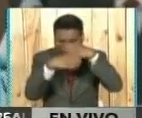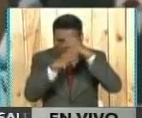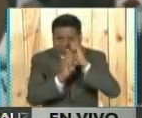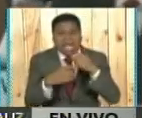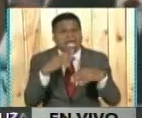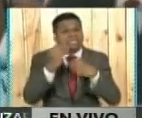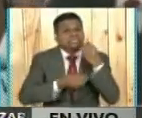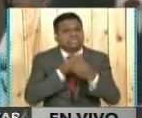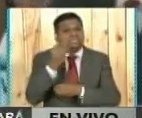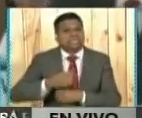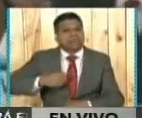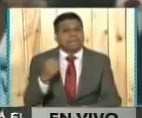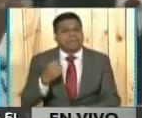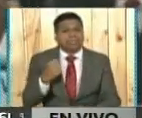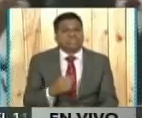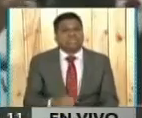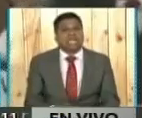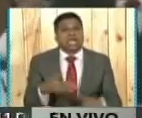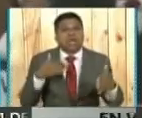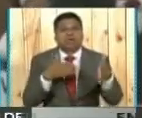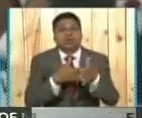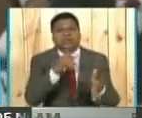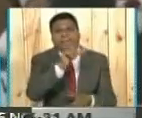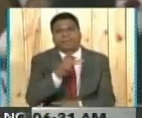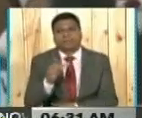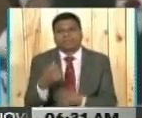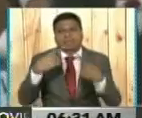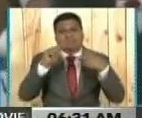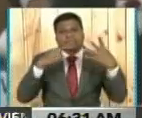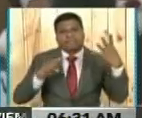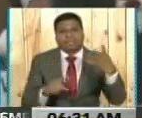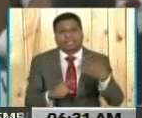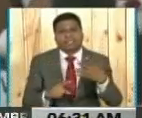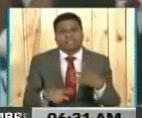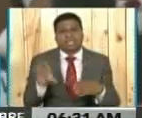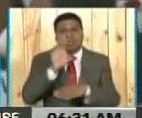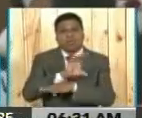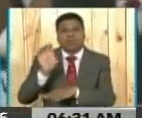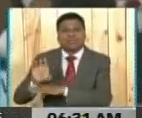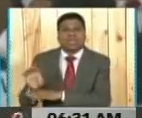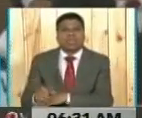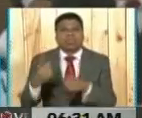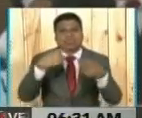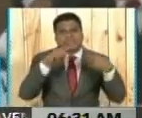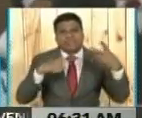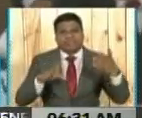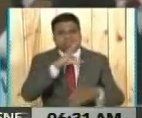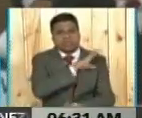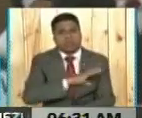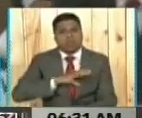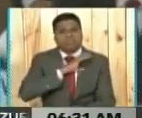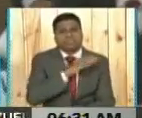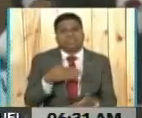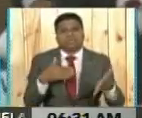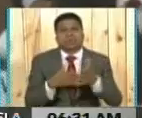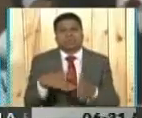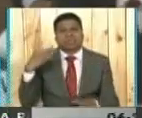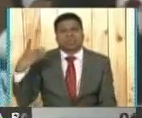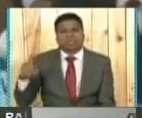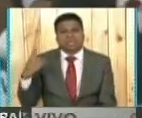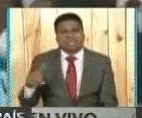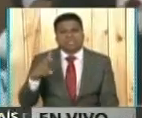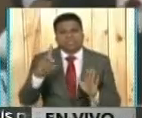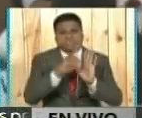generaron acusaciones contra funcionarios de los diferentes cuerpos de seguridad de Estado por las presuntas comisiones de los delitos contra los derechos humanos,